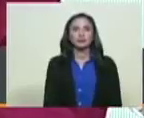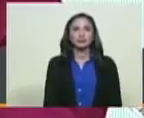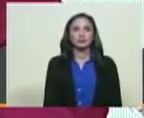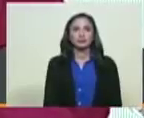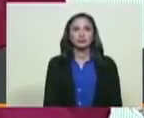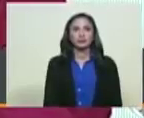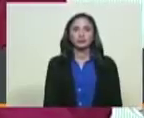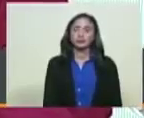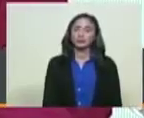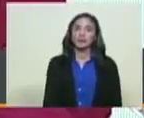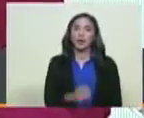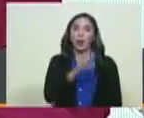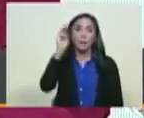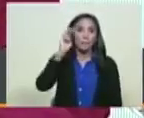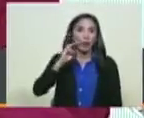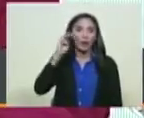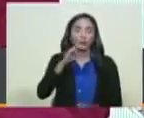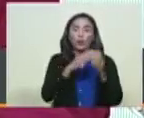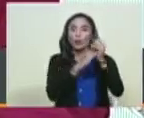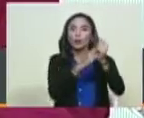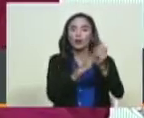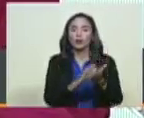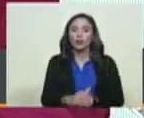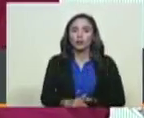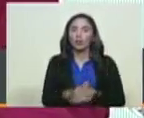maestro líder sindical